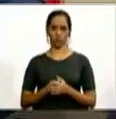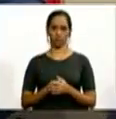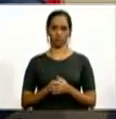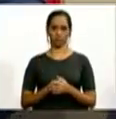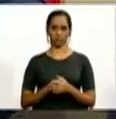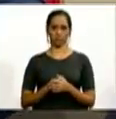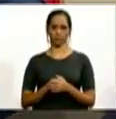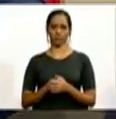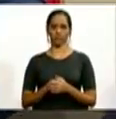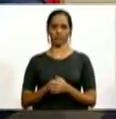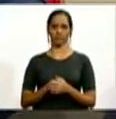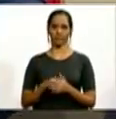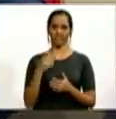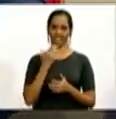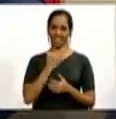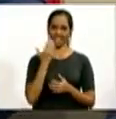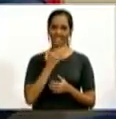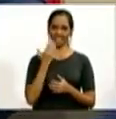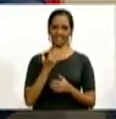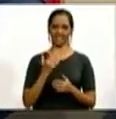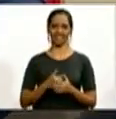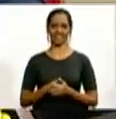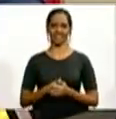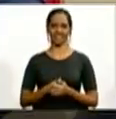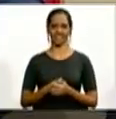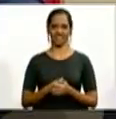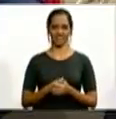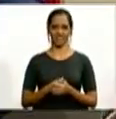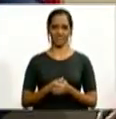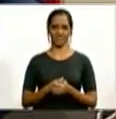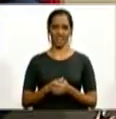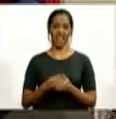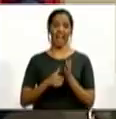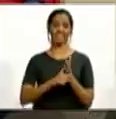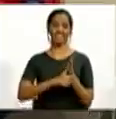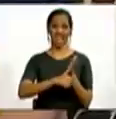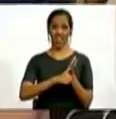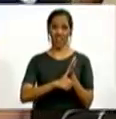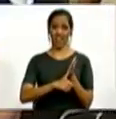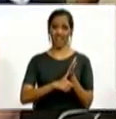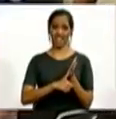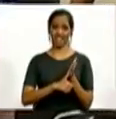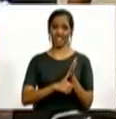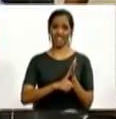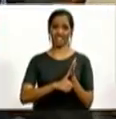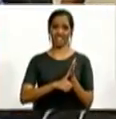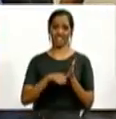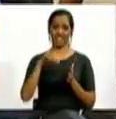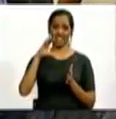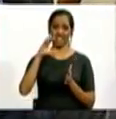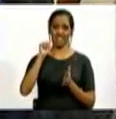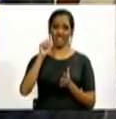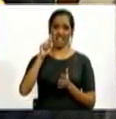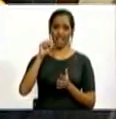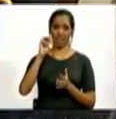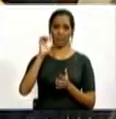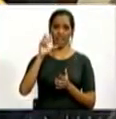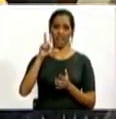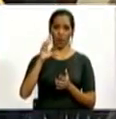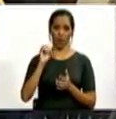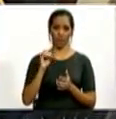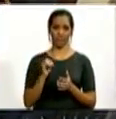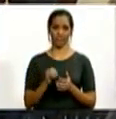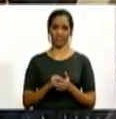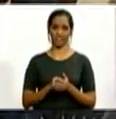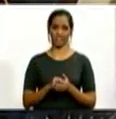en Carmelo. Carmelo y su nueva visión. Carmelo, la cédula. Carmelo. Carmelo y su nueva visión. Estamos